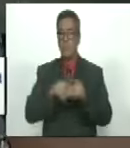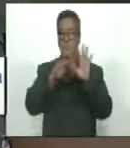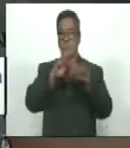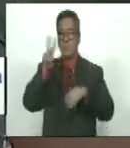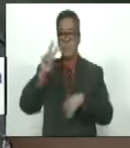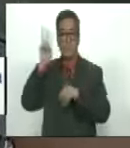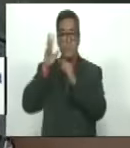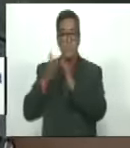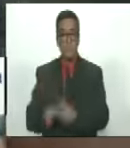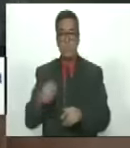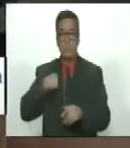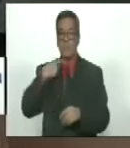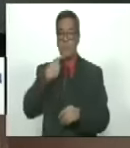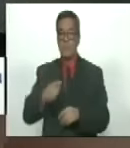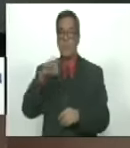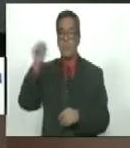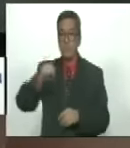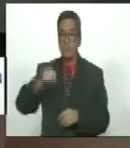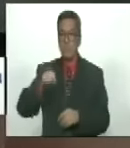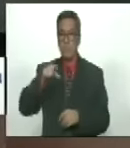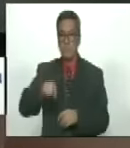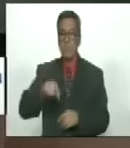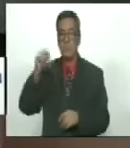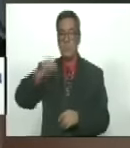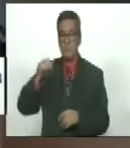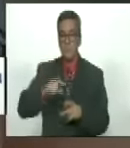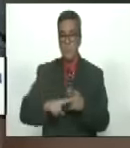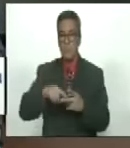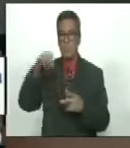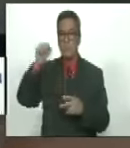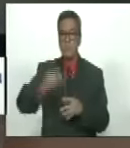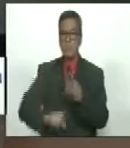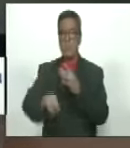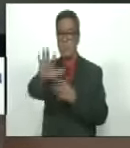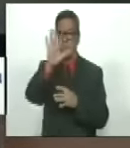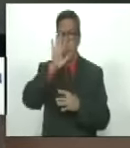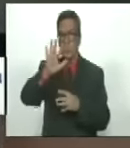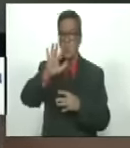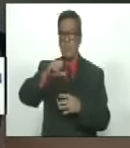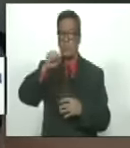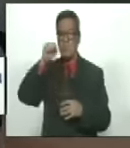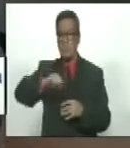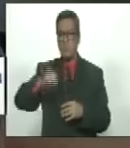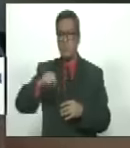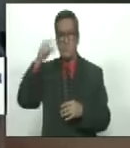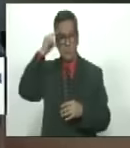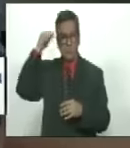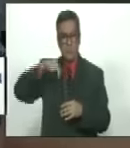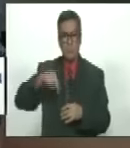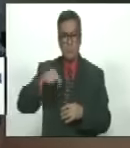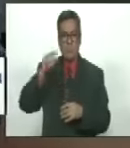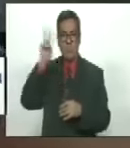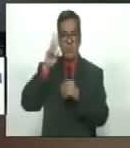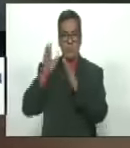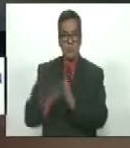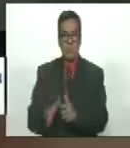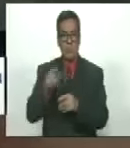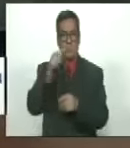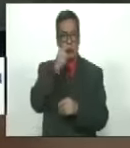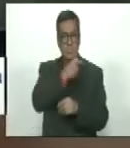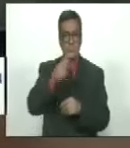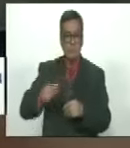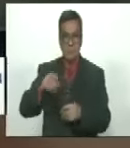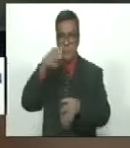10.555.092 venezolanos dijeron sí, sí y cinco veces sí. Hoy el pueblo venezolano a través de los